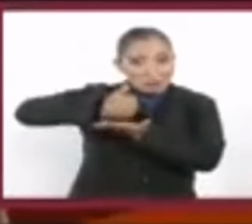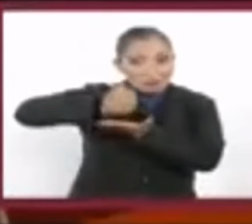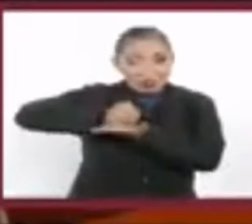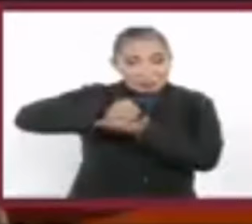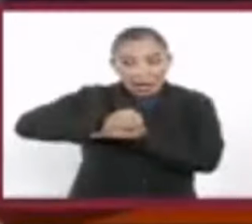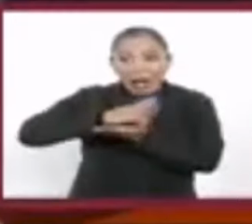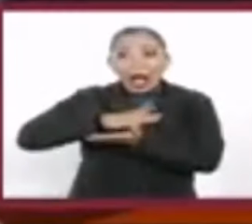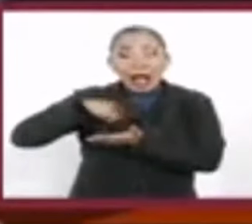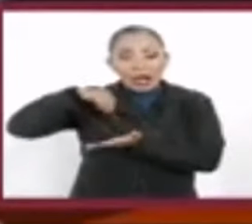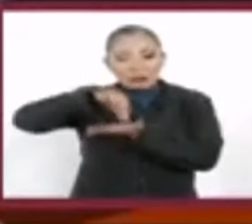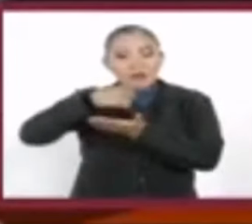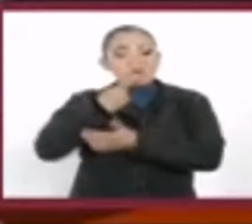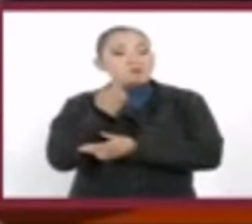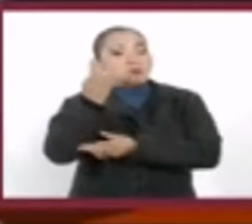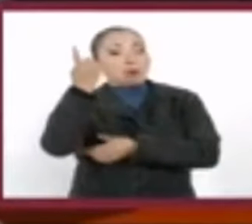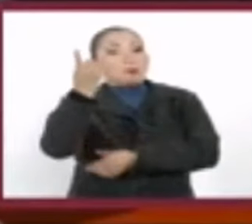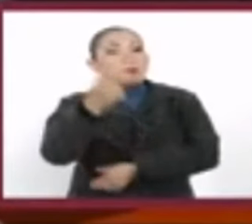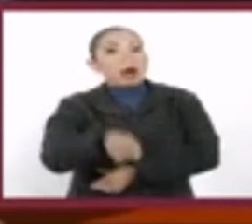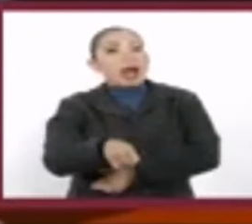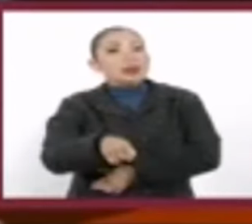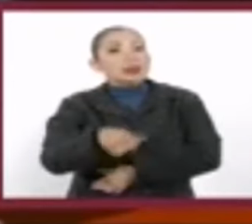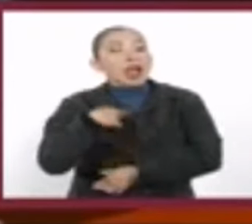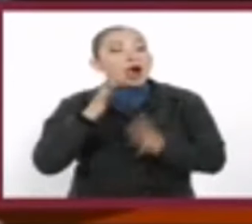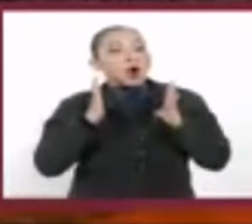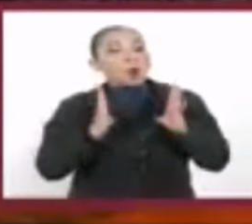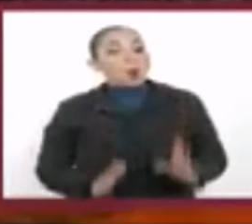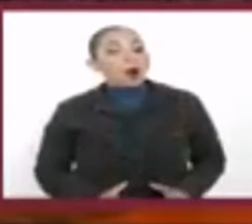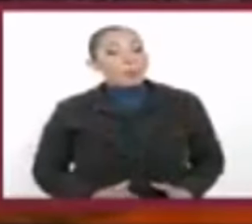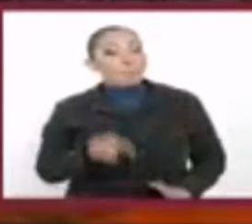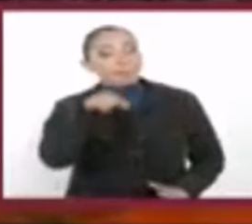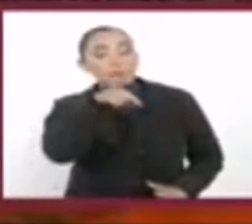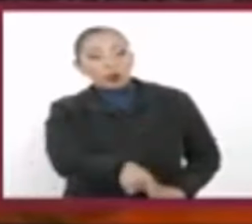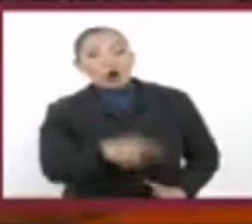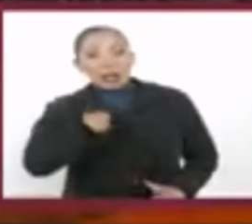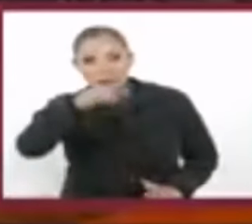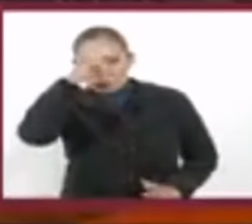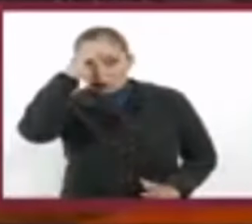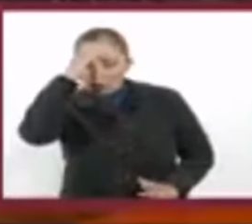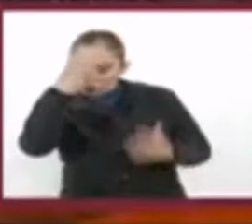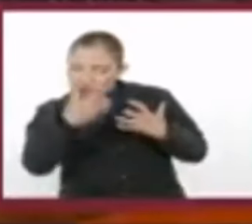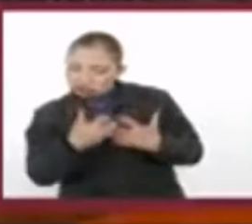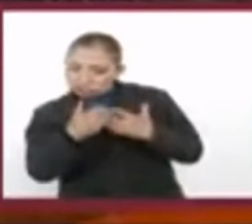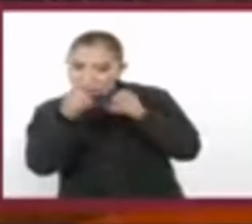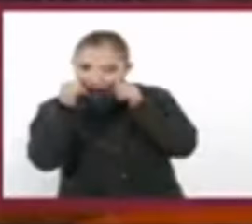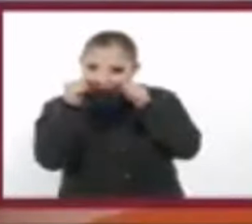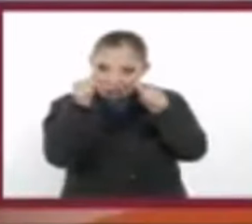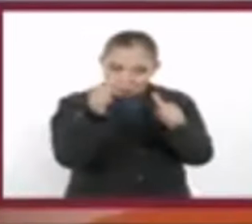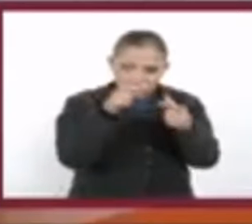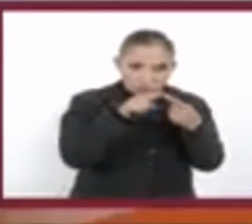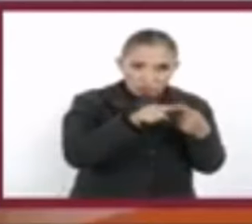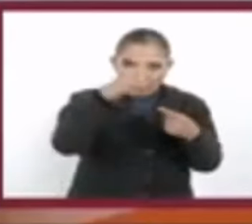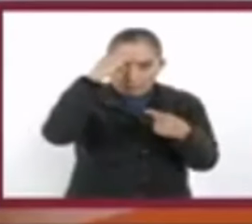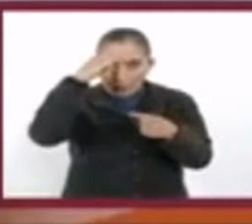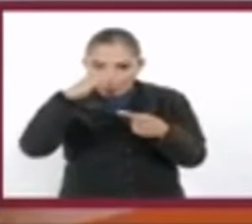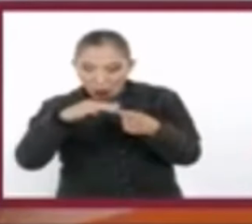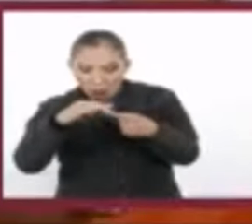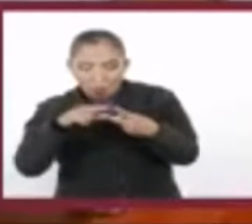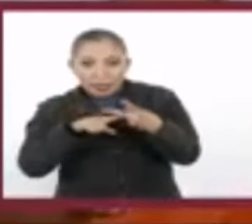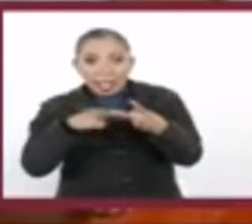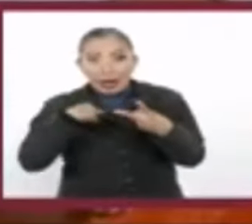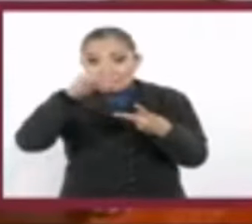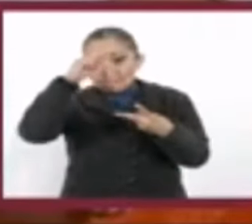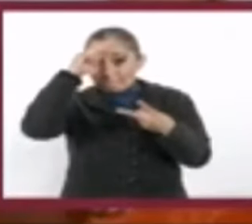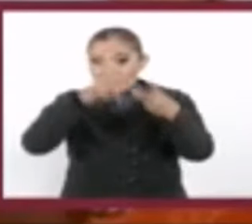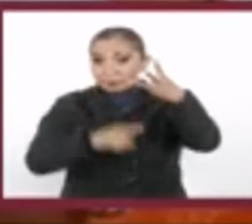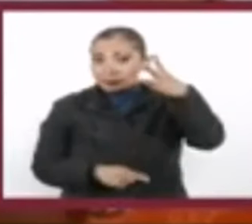nervioso está el centro de mando del cuerpo, donde se manejan las facultades intelectuales como la atención, la memoria y